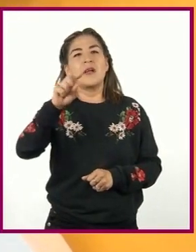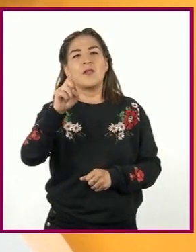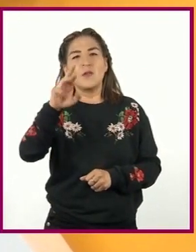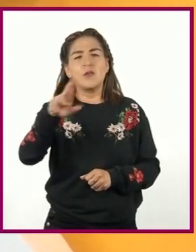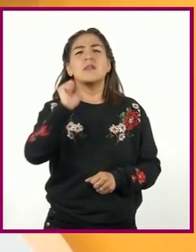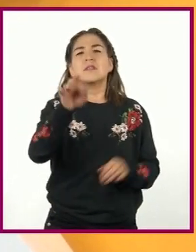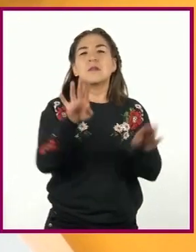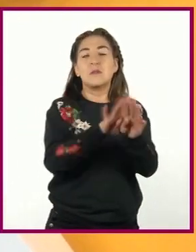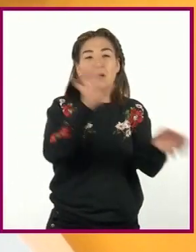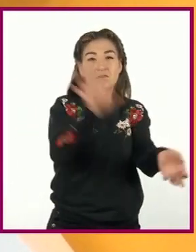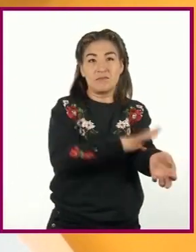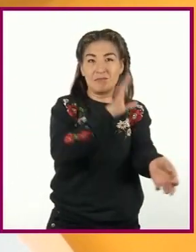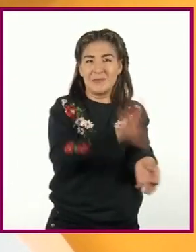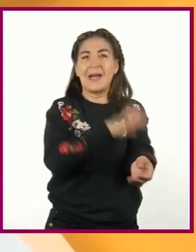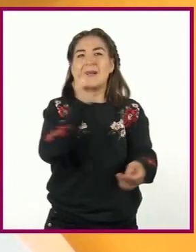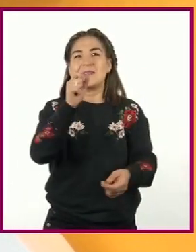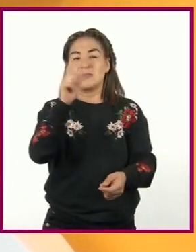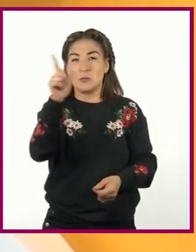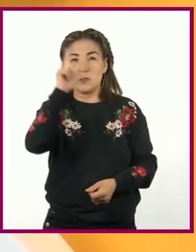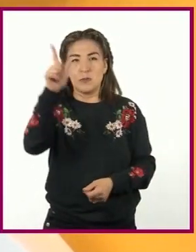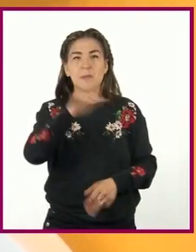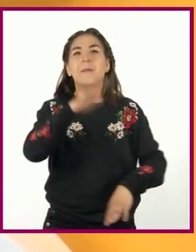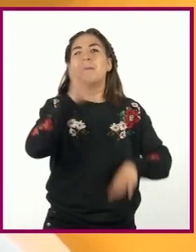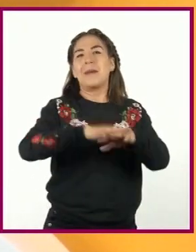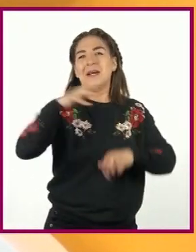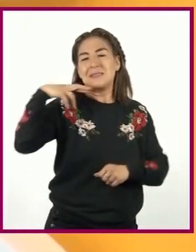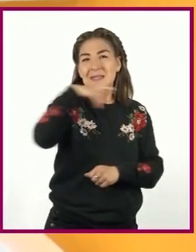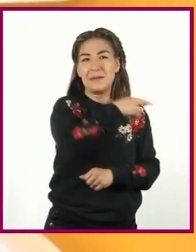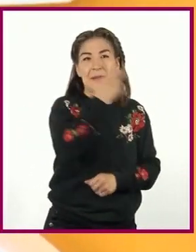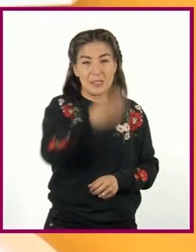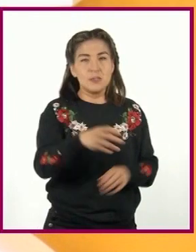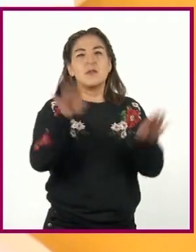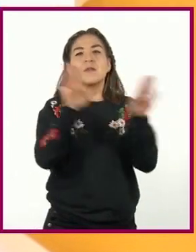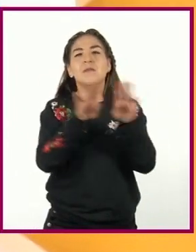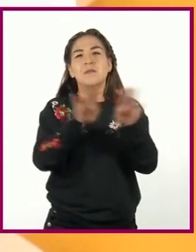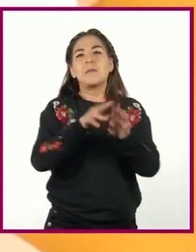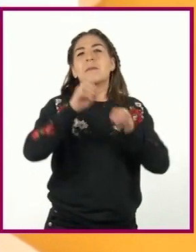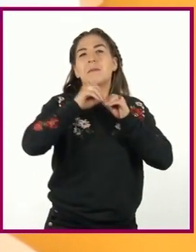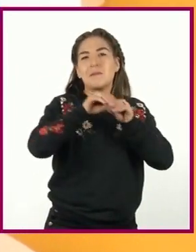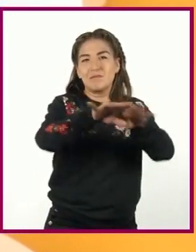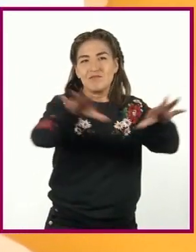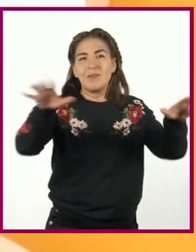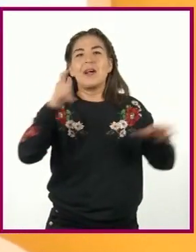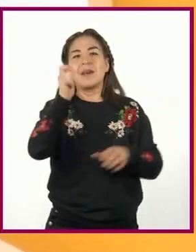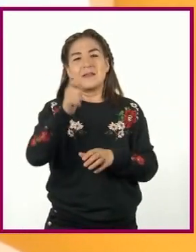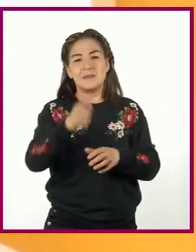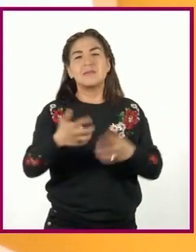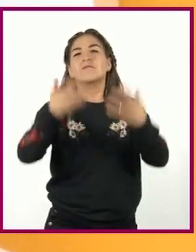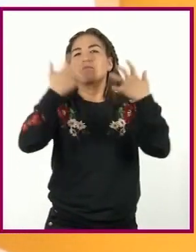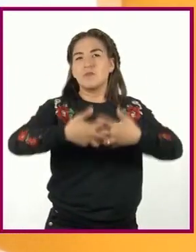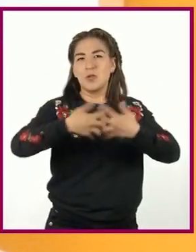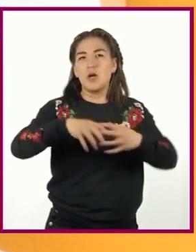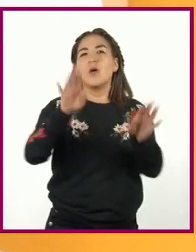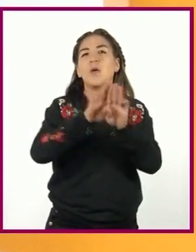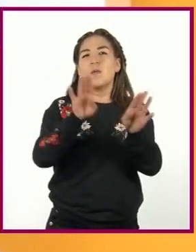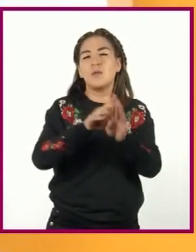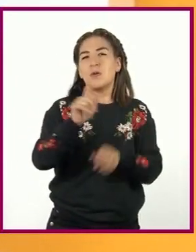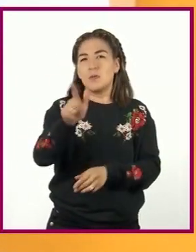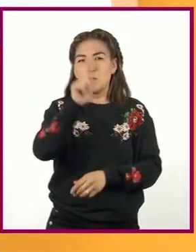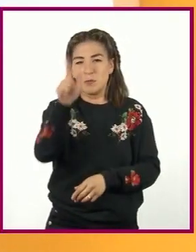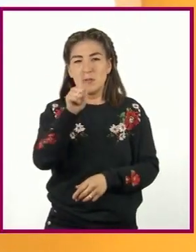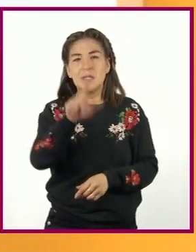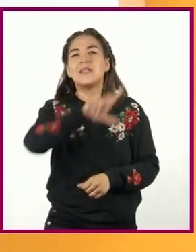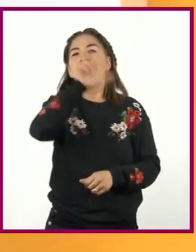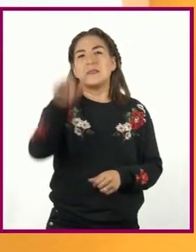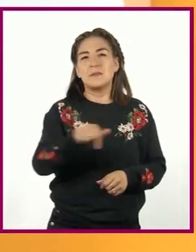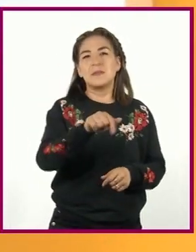una forma más eficiente. Esto hizo posible generar electricidad en plantas generadoras, para después